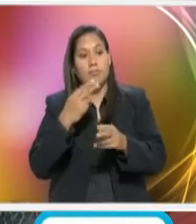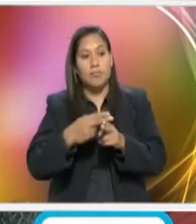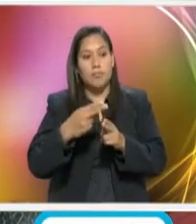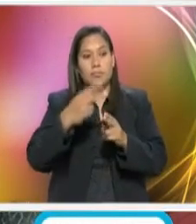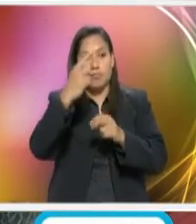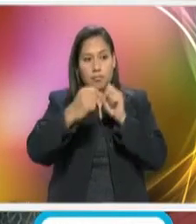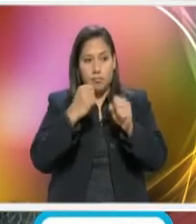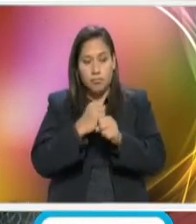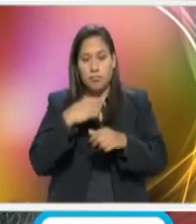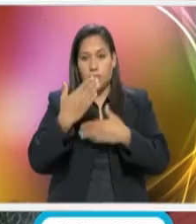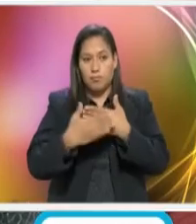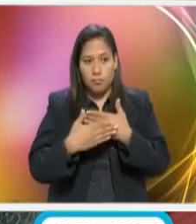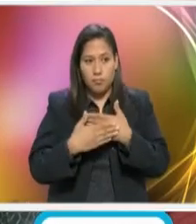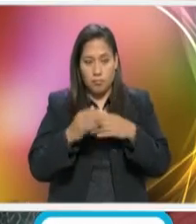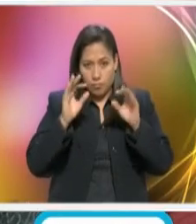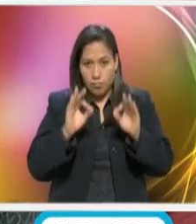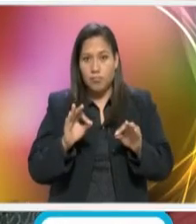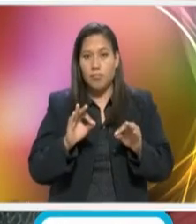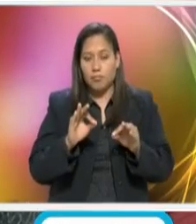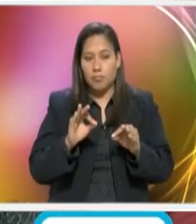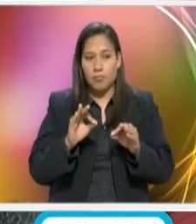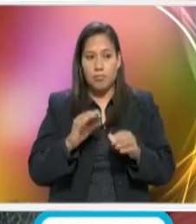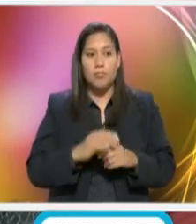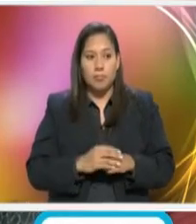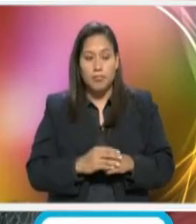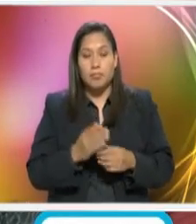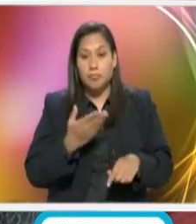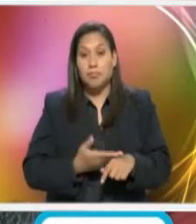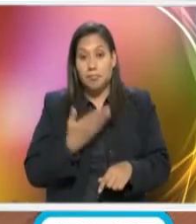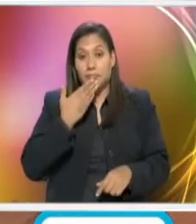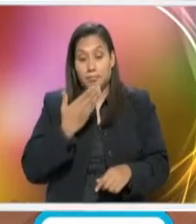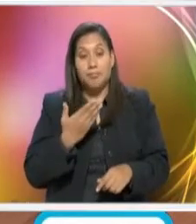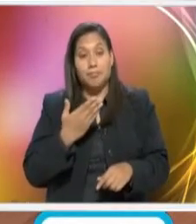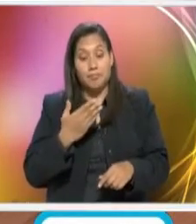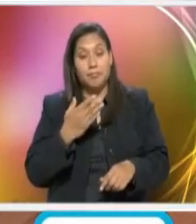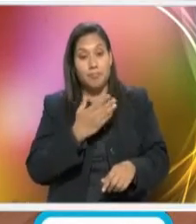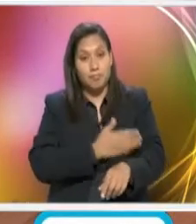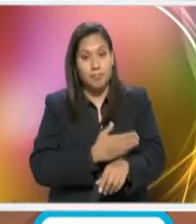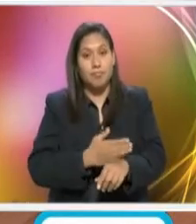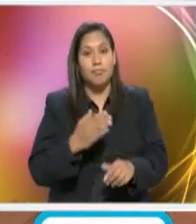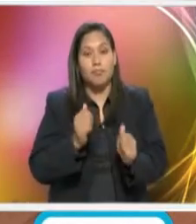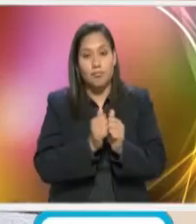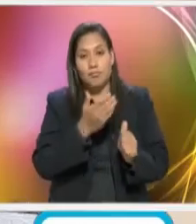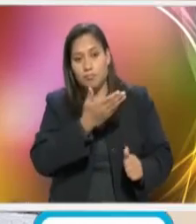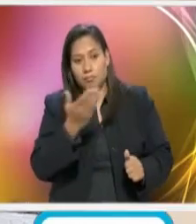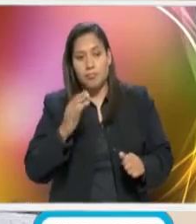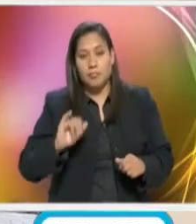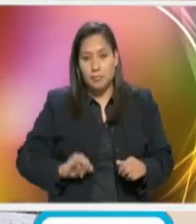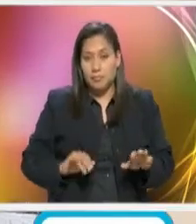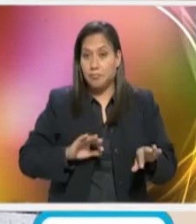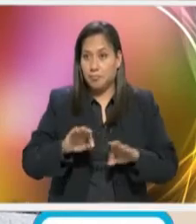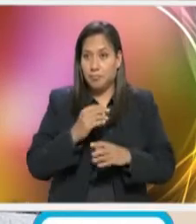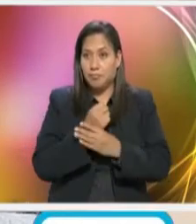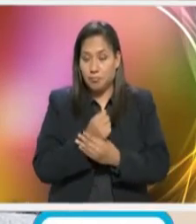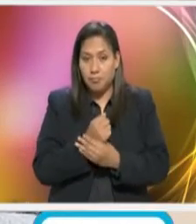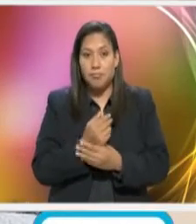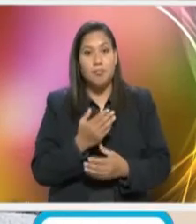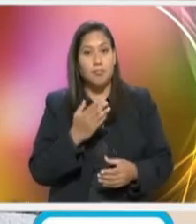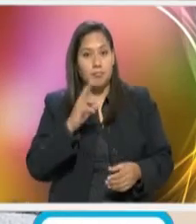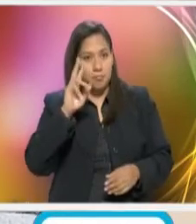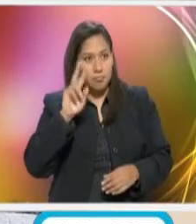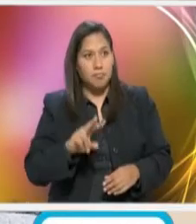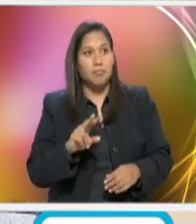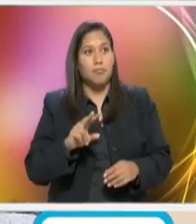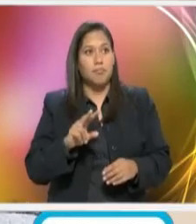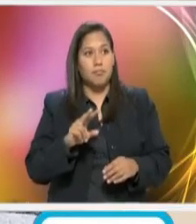entra que ya tengamos preciso el dato, ¿no? Muy bien, pues bueno, acompañaremos con ustedes en esta interesante labor, ¿no? Que